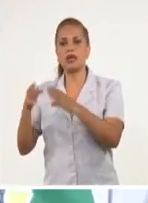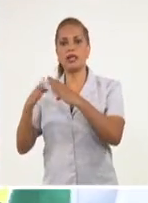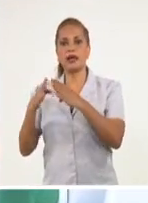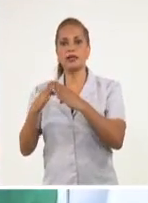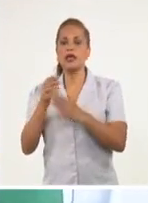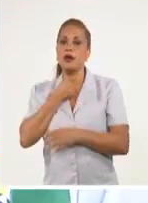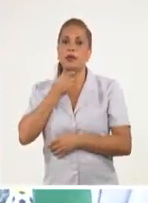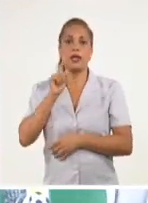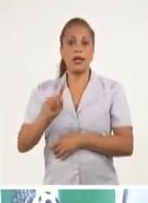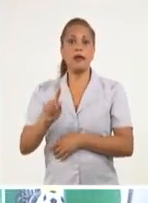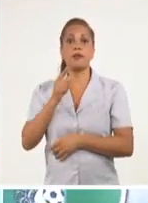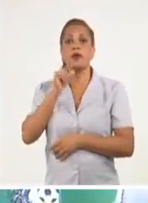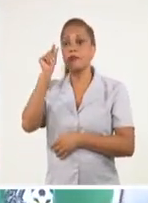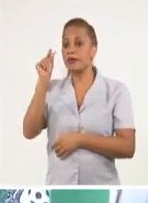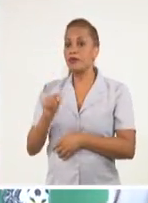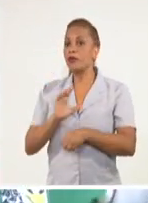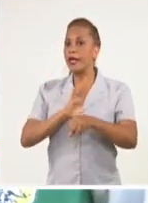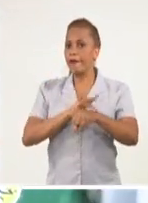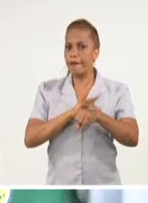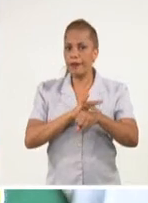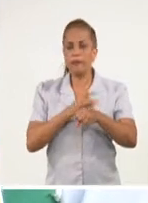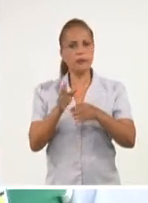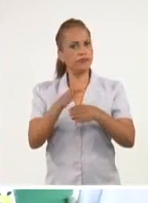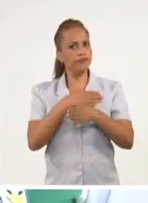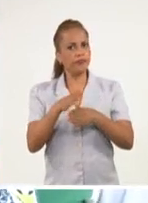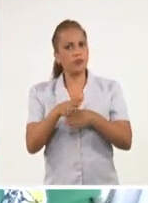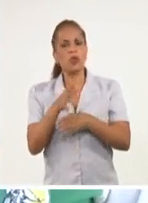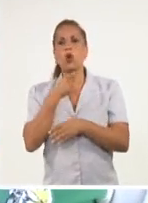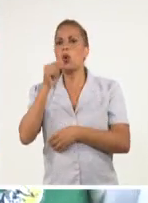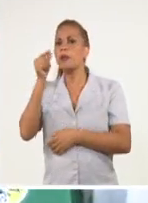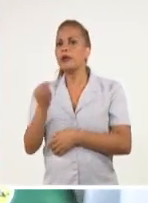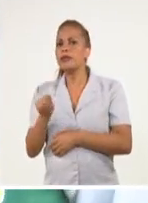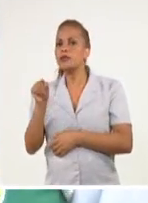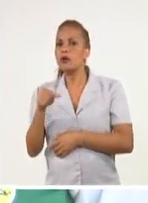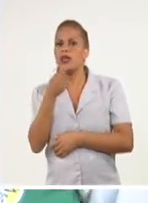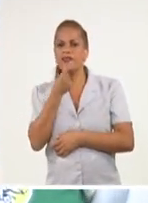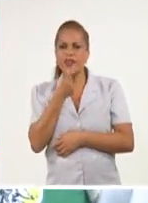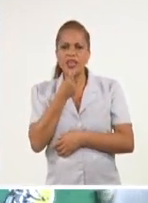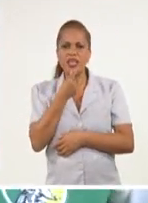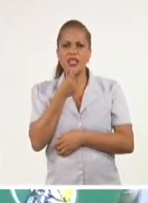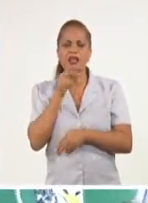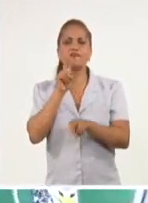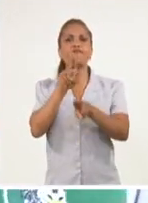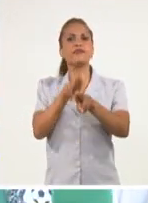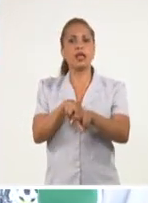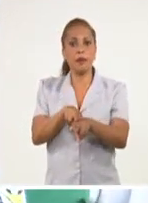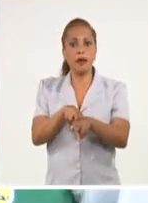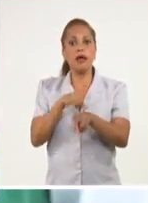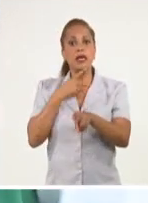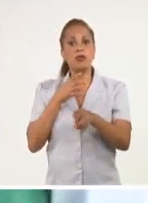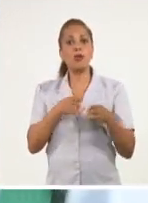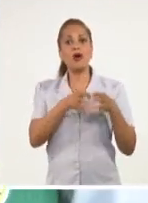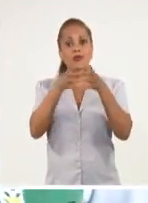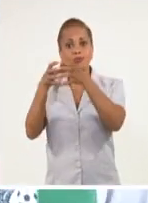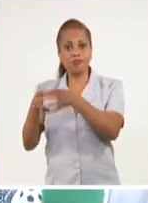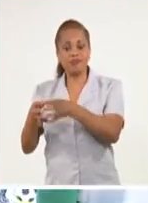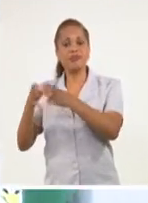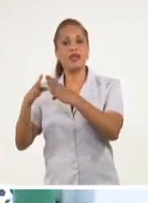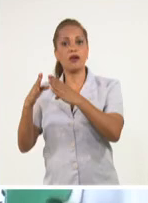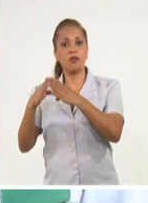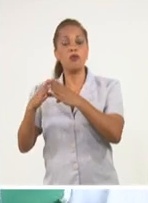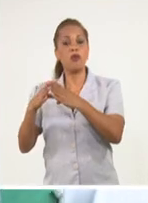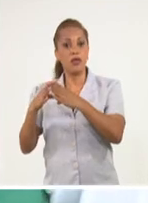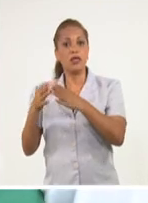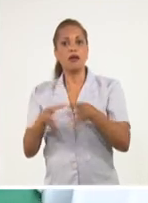porque están enfermos o distintas señores mayores, encamados. Entonces, al llegar a la comunidad con el sistema de mensajeros que